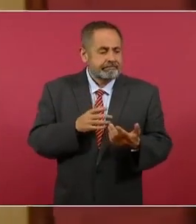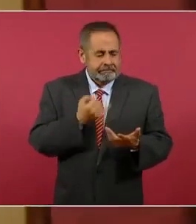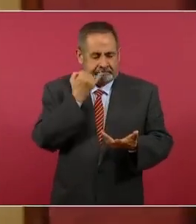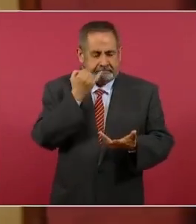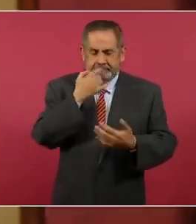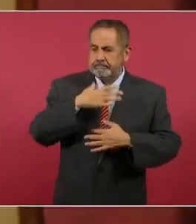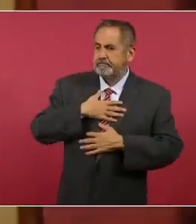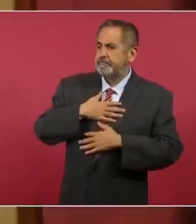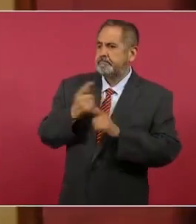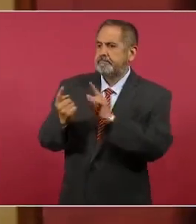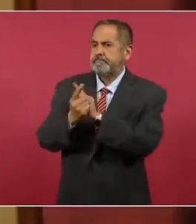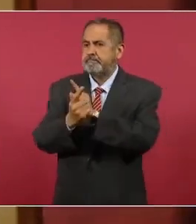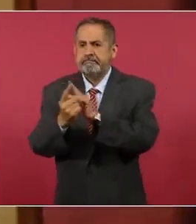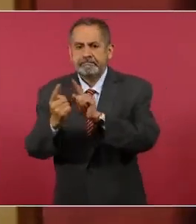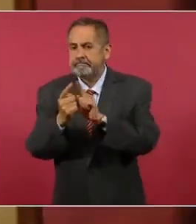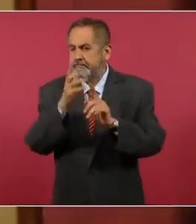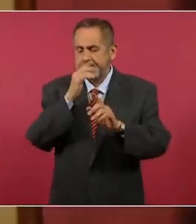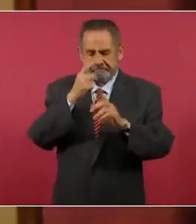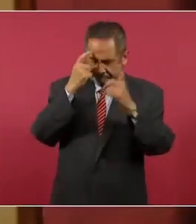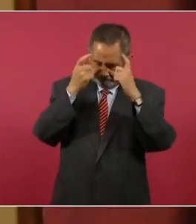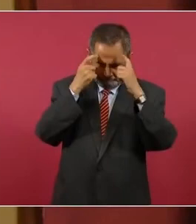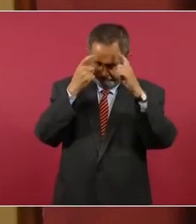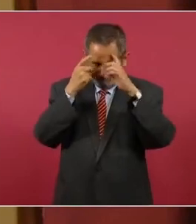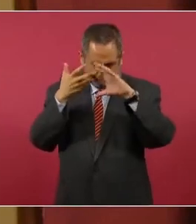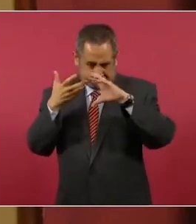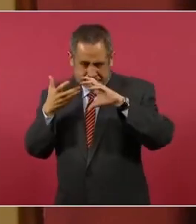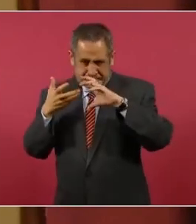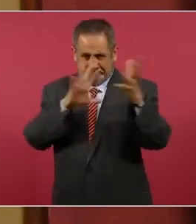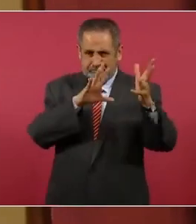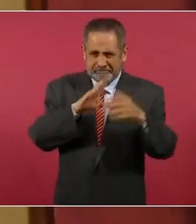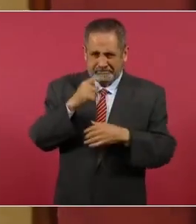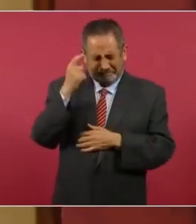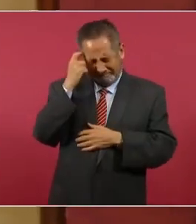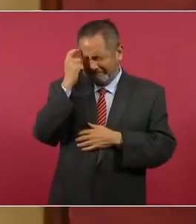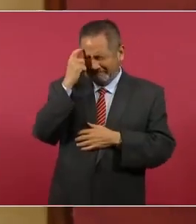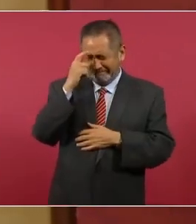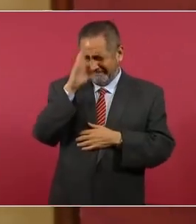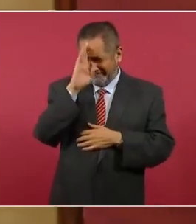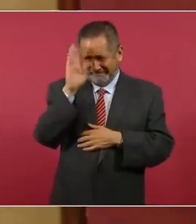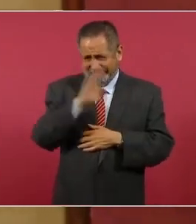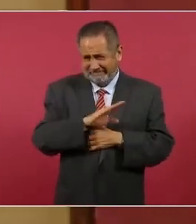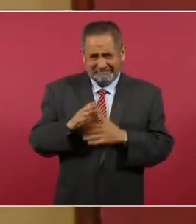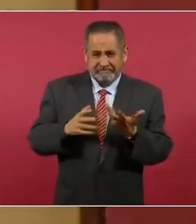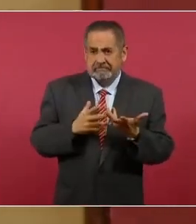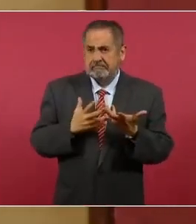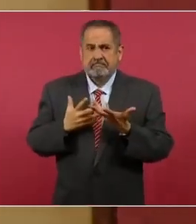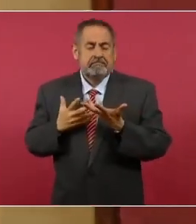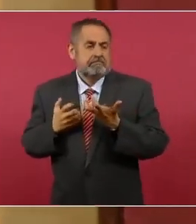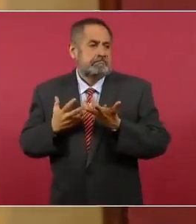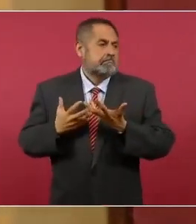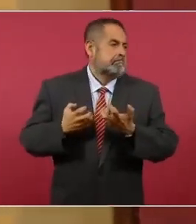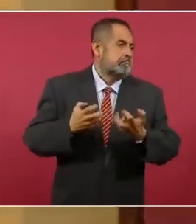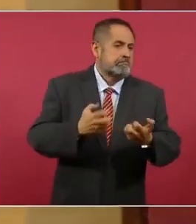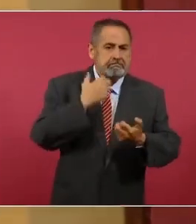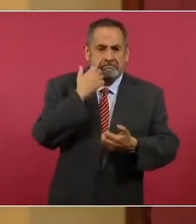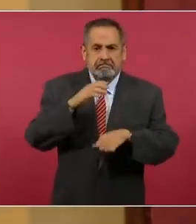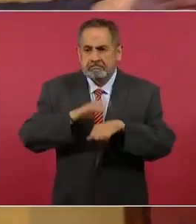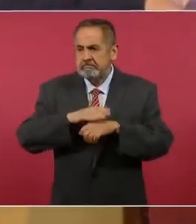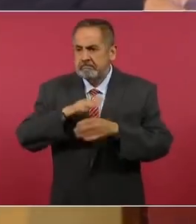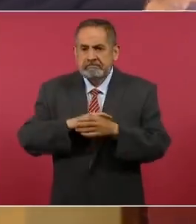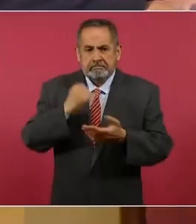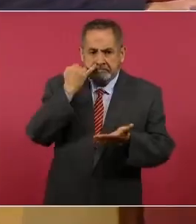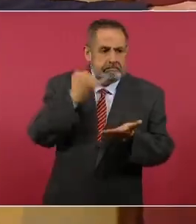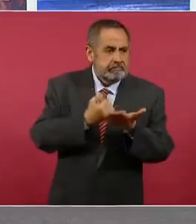relacionamiento incontrolable. La persona que es adicta tiene tal avidez, tal necesidad de utilizar la